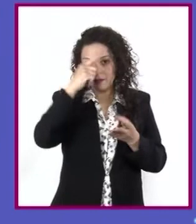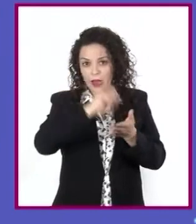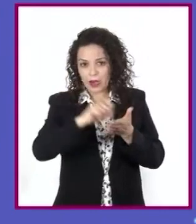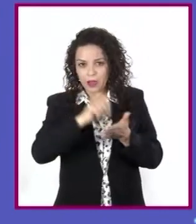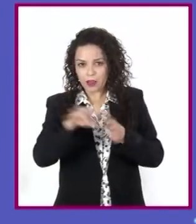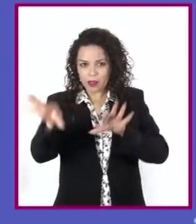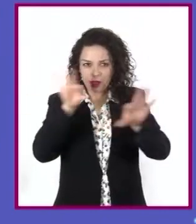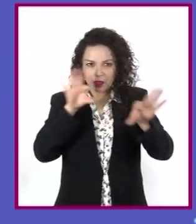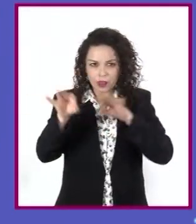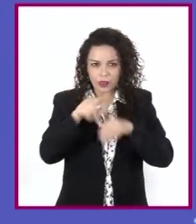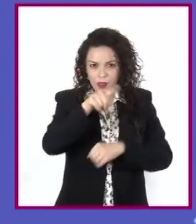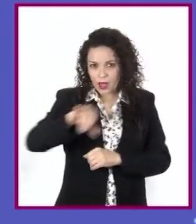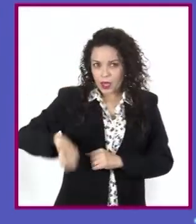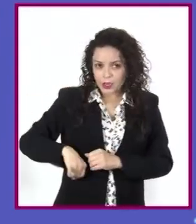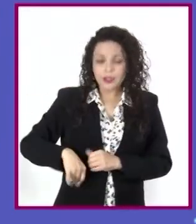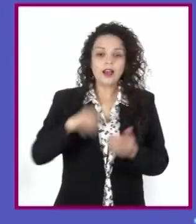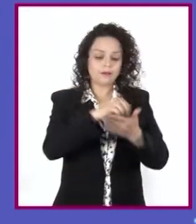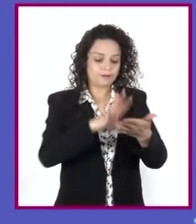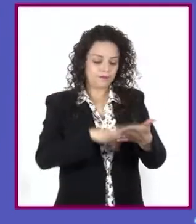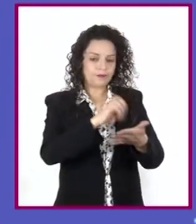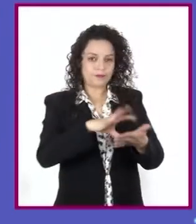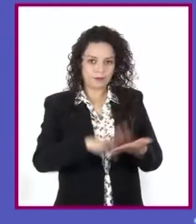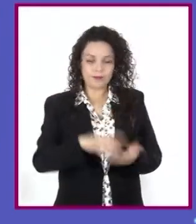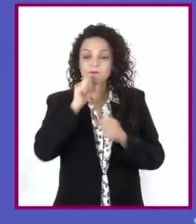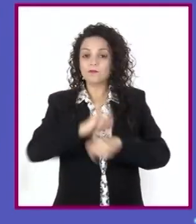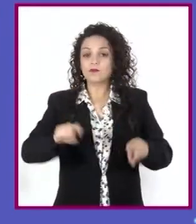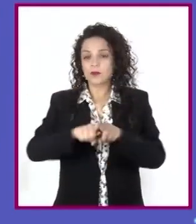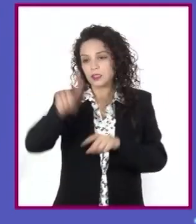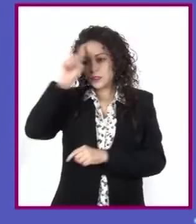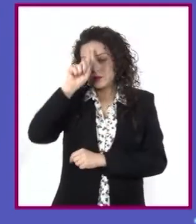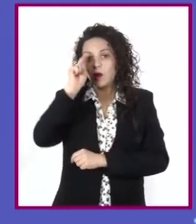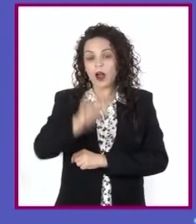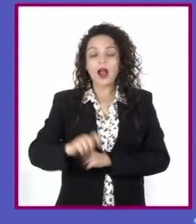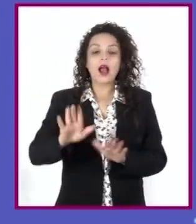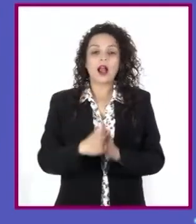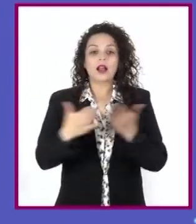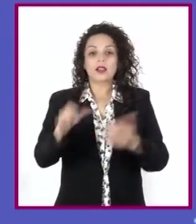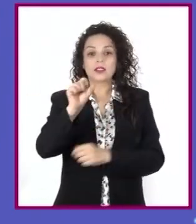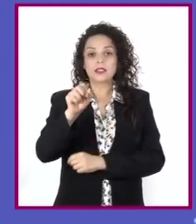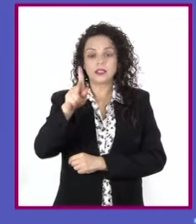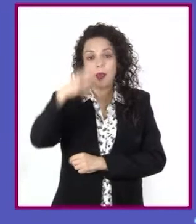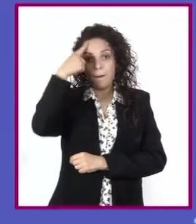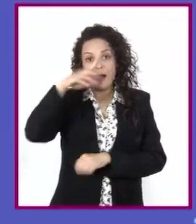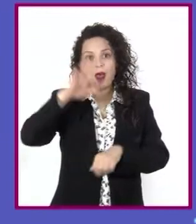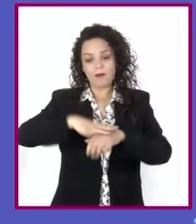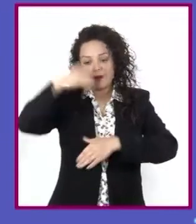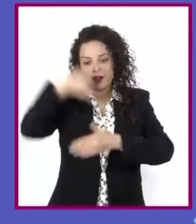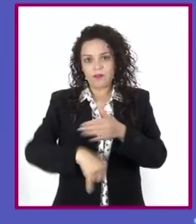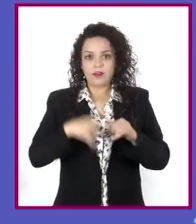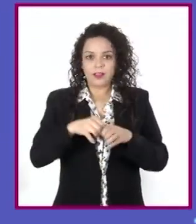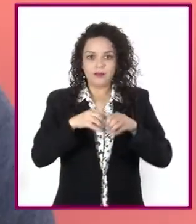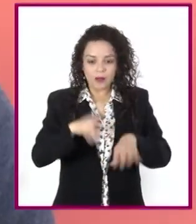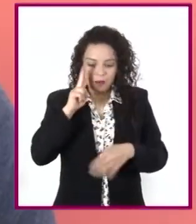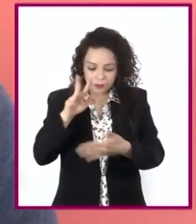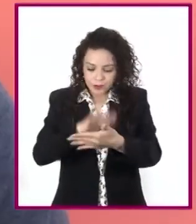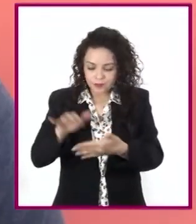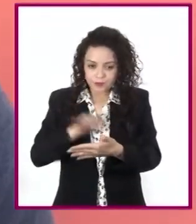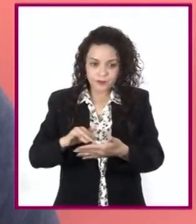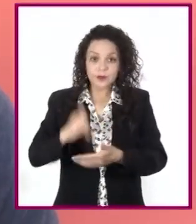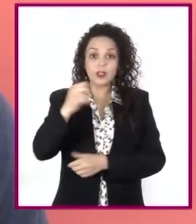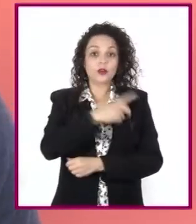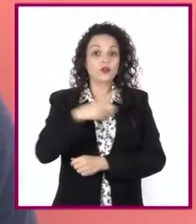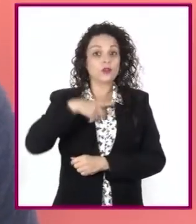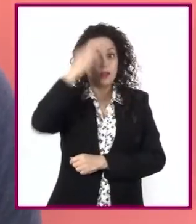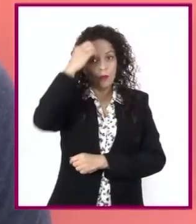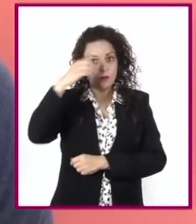relevante. También les sugiero que tengan a la mano su libro de texto de lengua materna para que amplíen la información, así como también no olviden